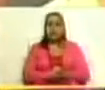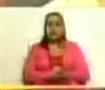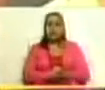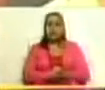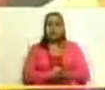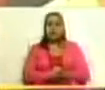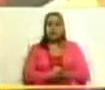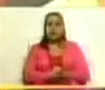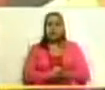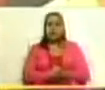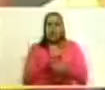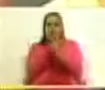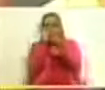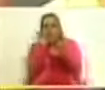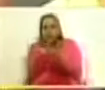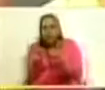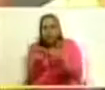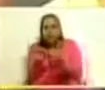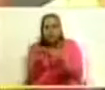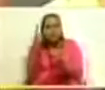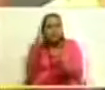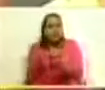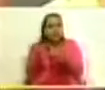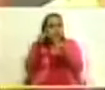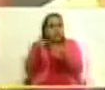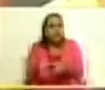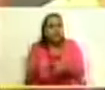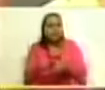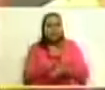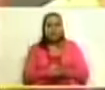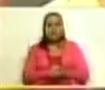con un método que tenemos nosotros que patentar